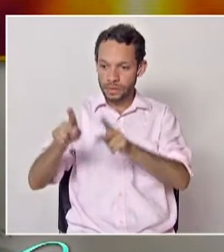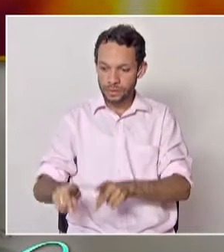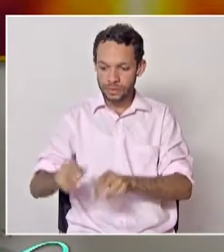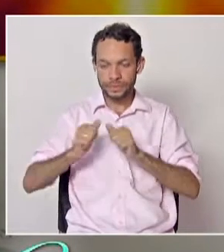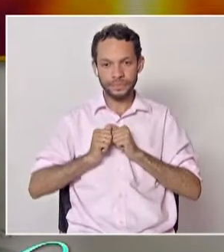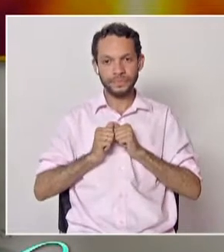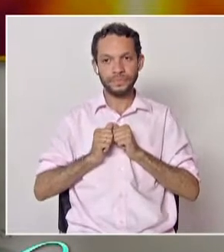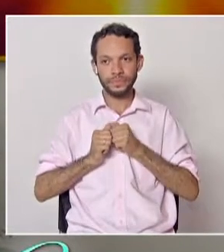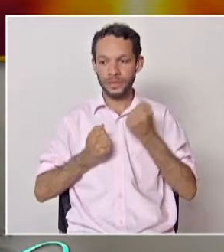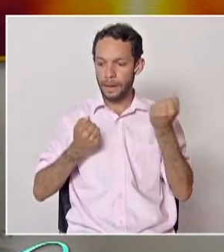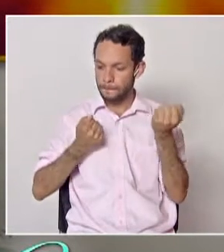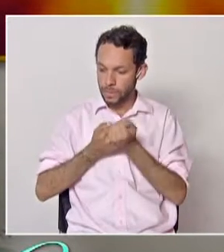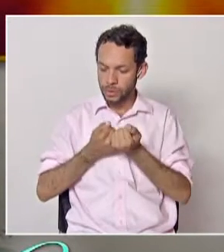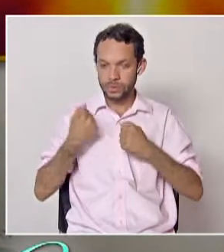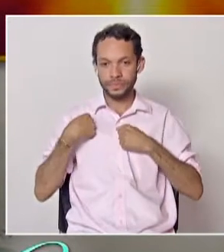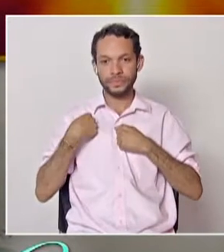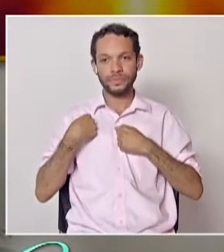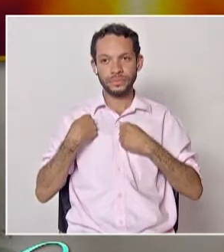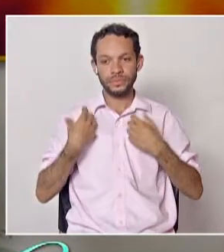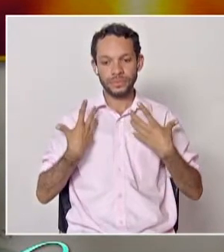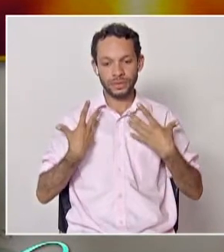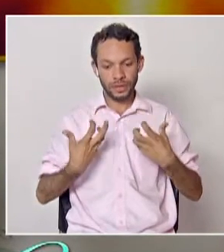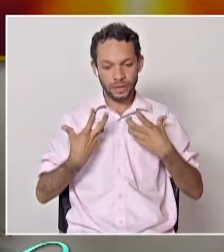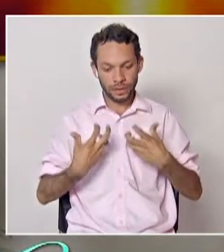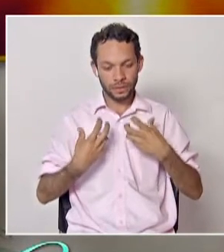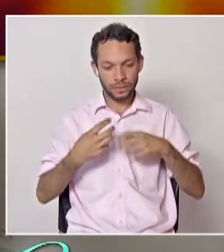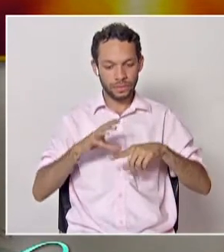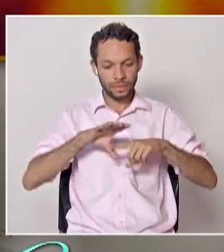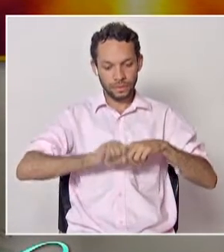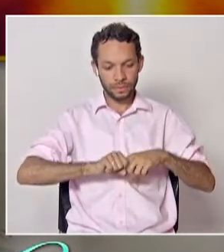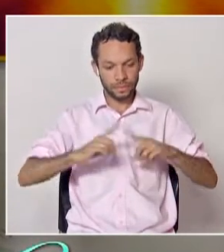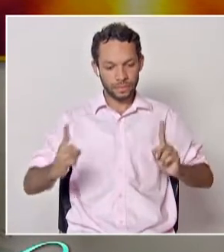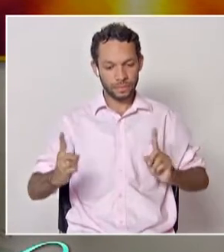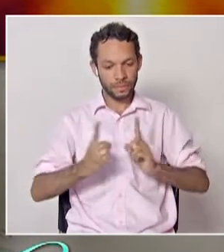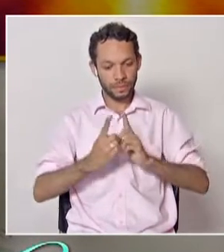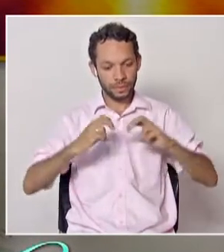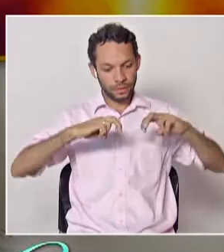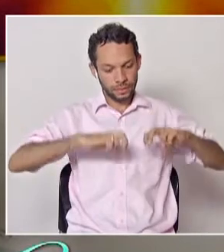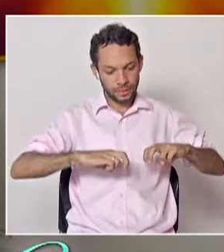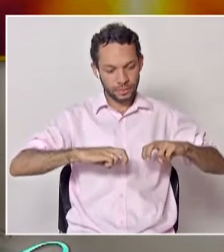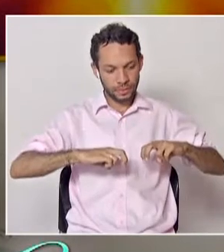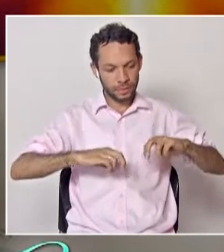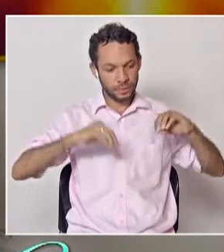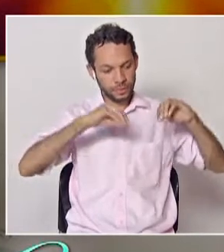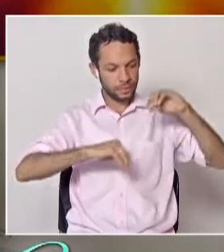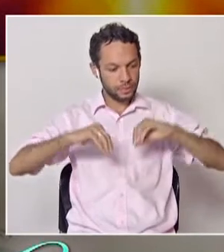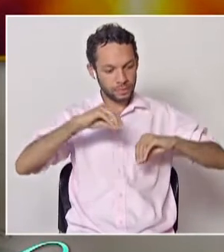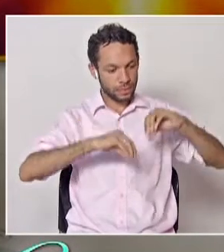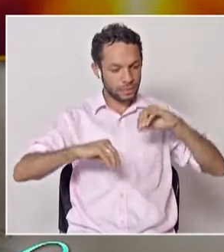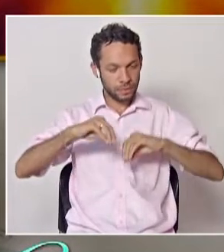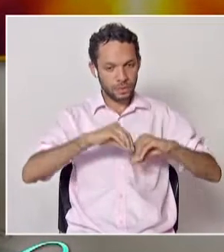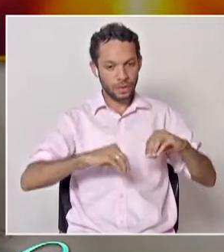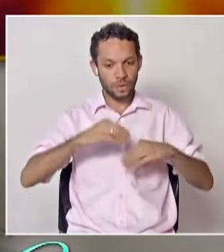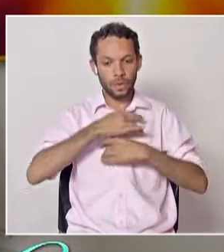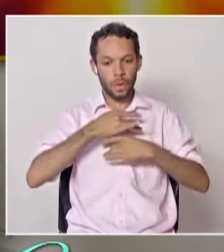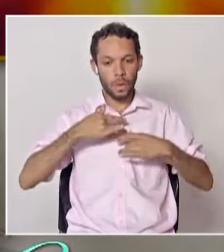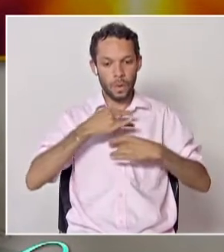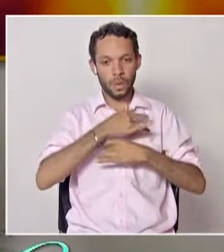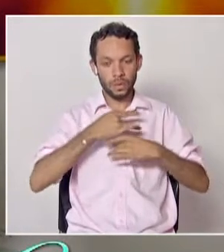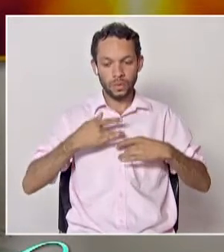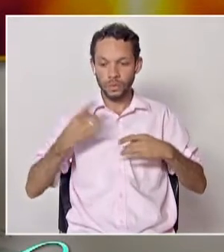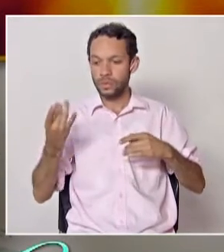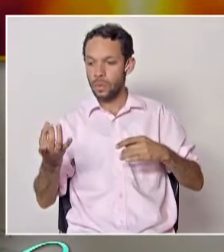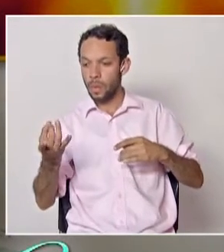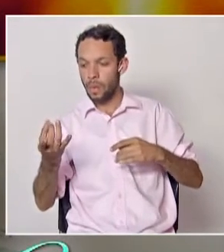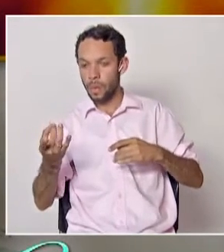persona que en la consulta le remitimos para manejo del dolor desde el concepto